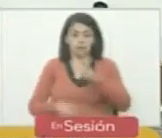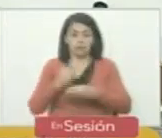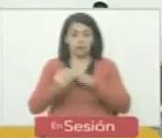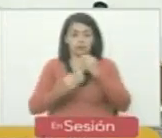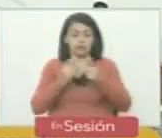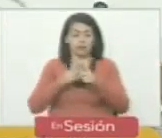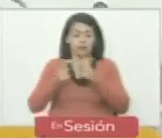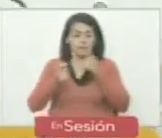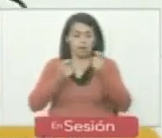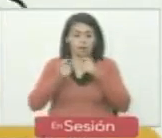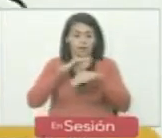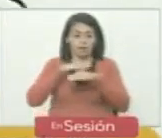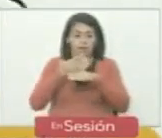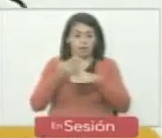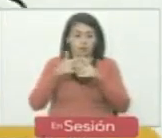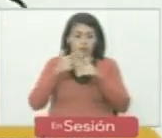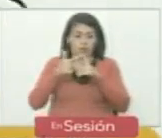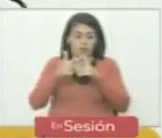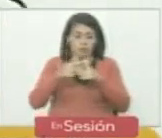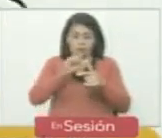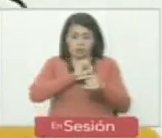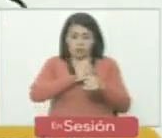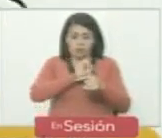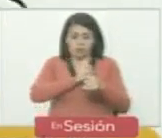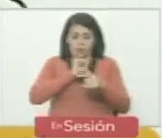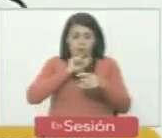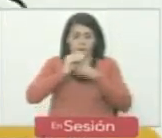maneja el terrorismo